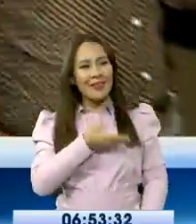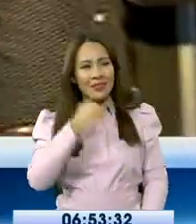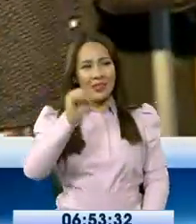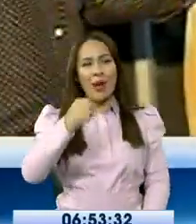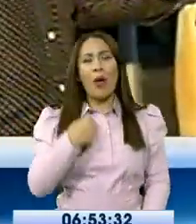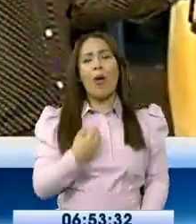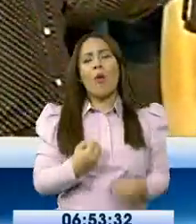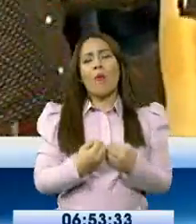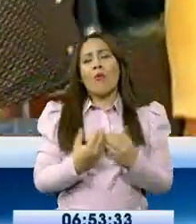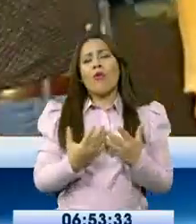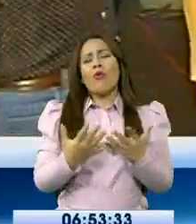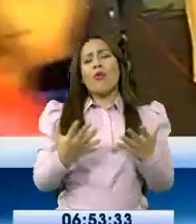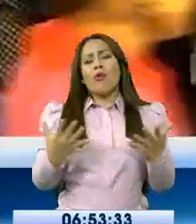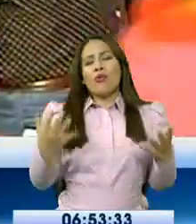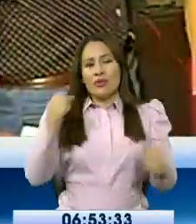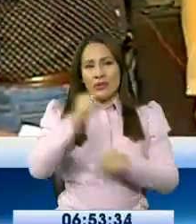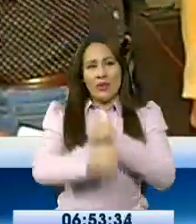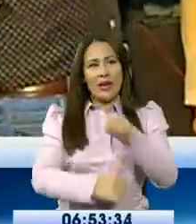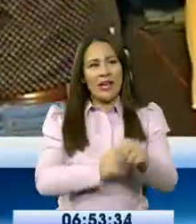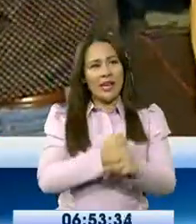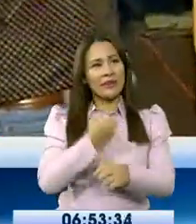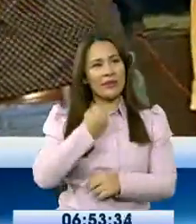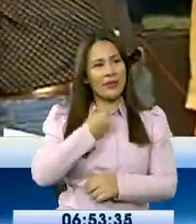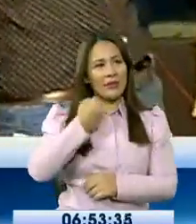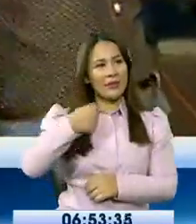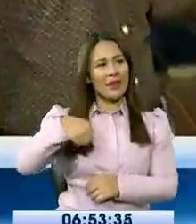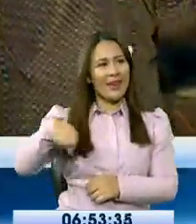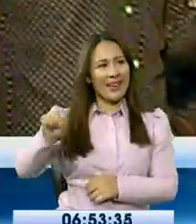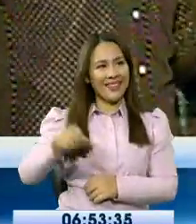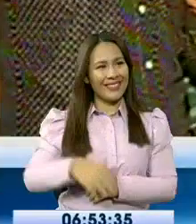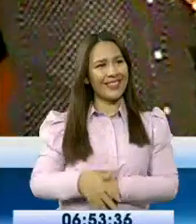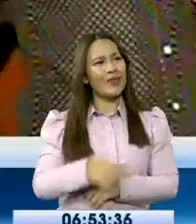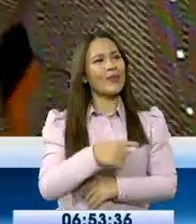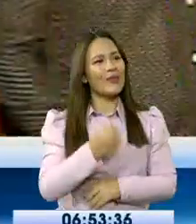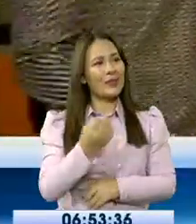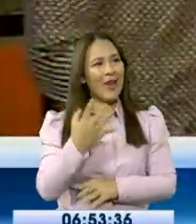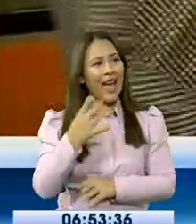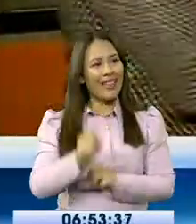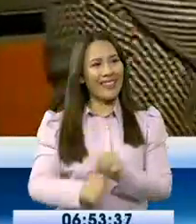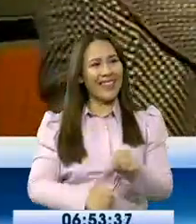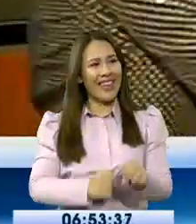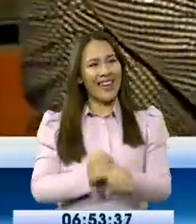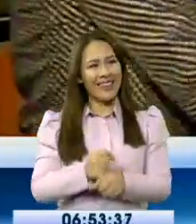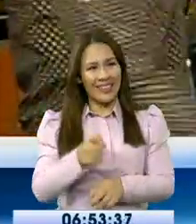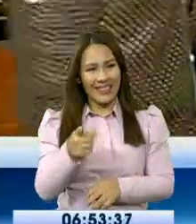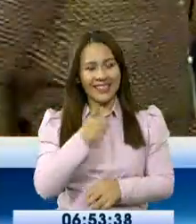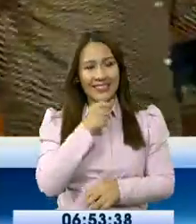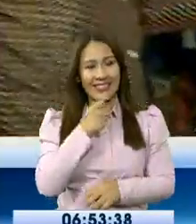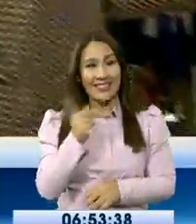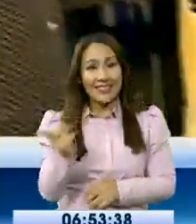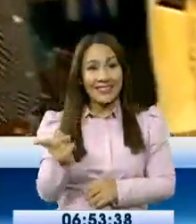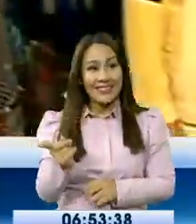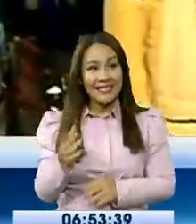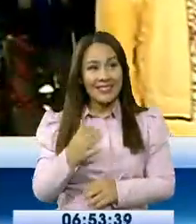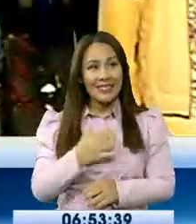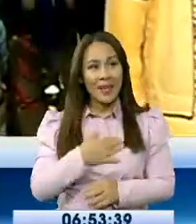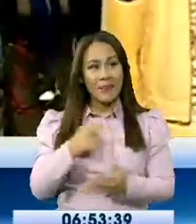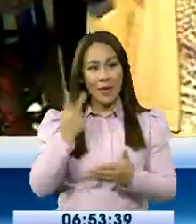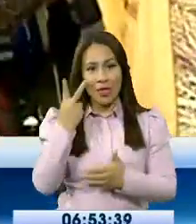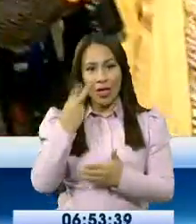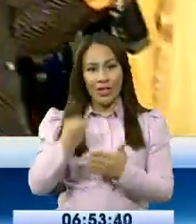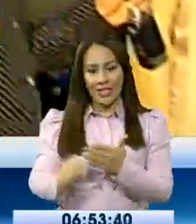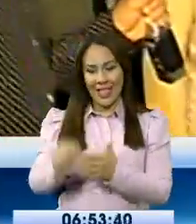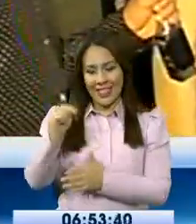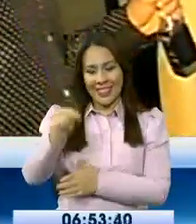años que no asisto por allá. ¿Cuántos años tiene usted? ¿Cuántos cree que tengo? Hace miles de años. Ajá. ¿En compañía de quién? De mis dos nietas.